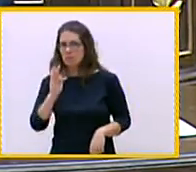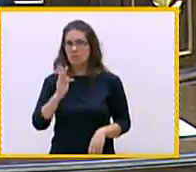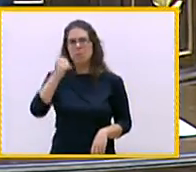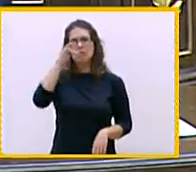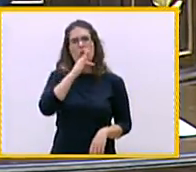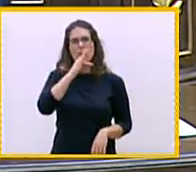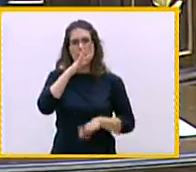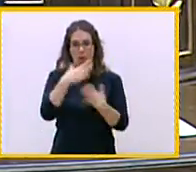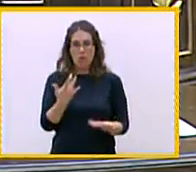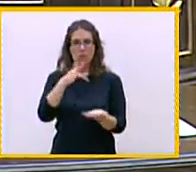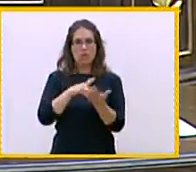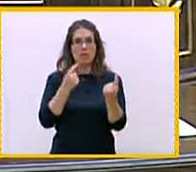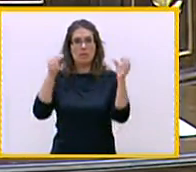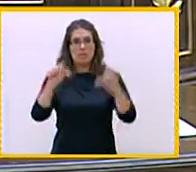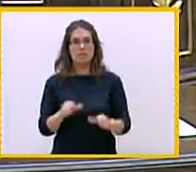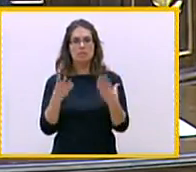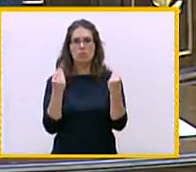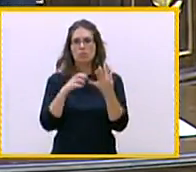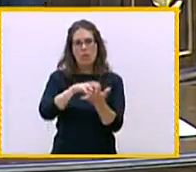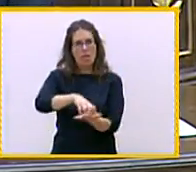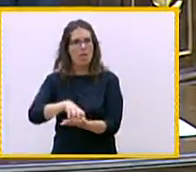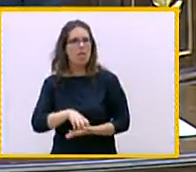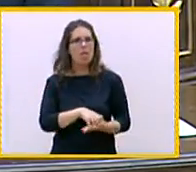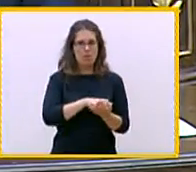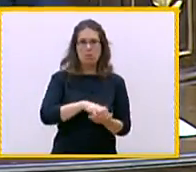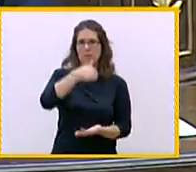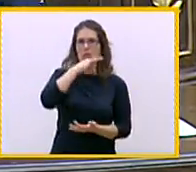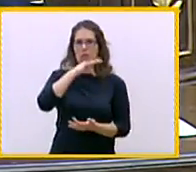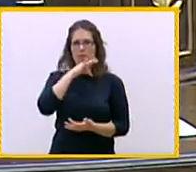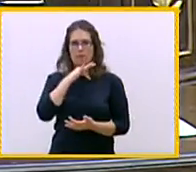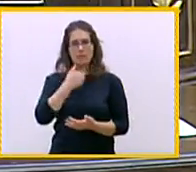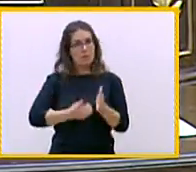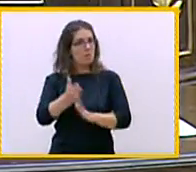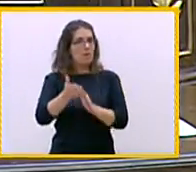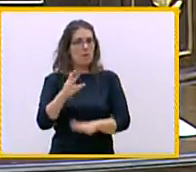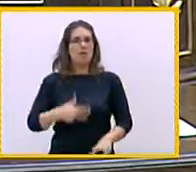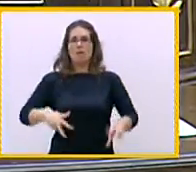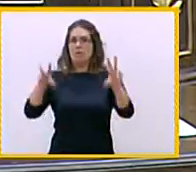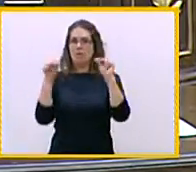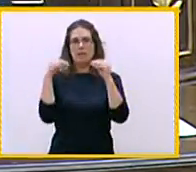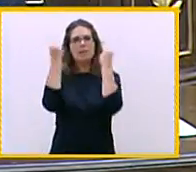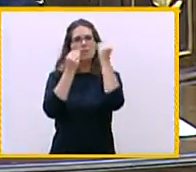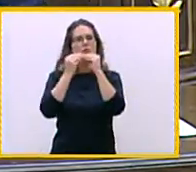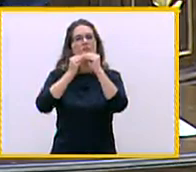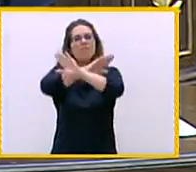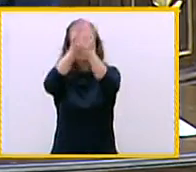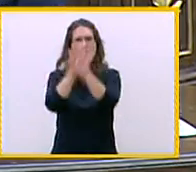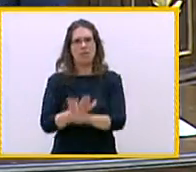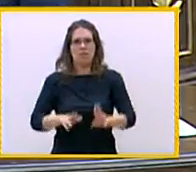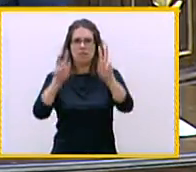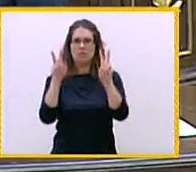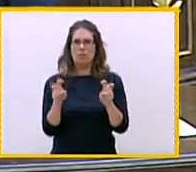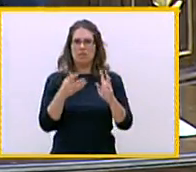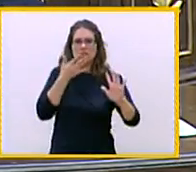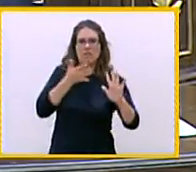nosotros tantos interrogantes. Voy concluyendo, señorías. Lo haré con una reflexión final sobre el significado y la magnitud de